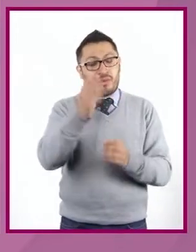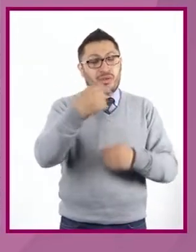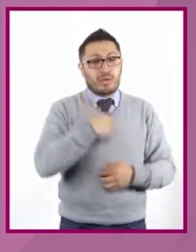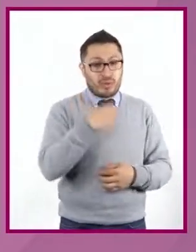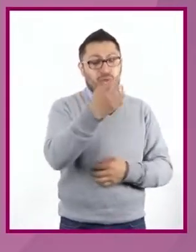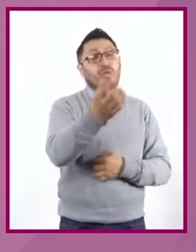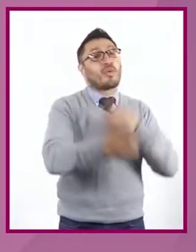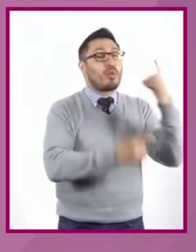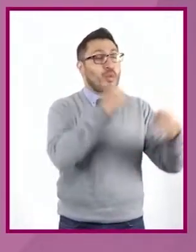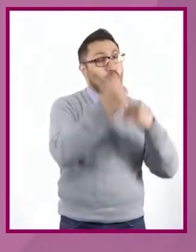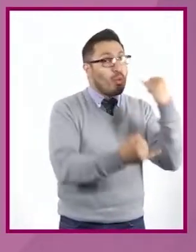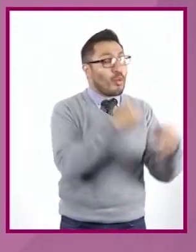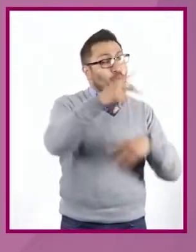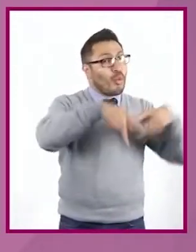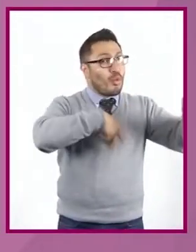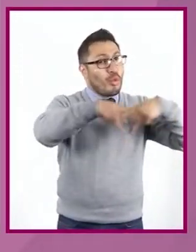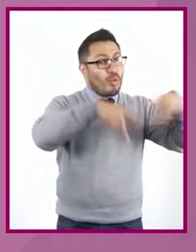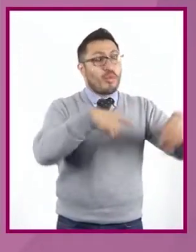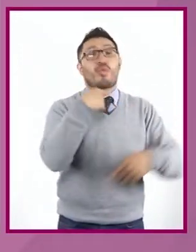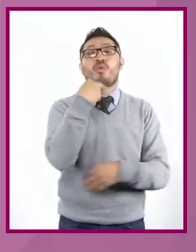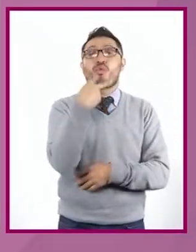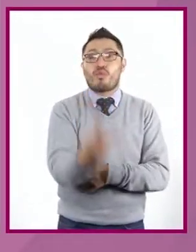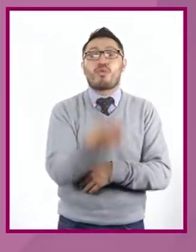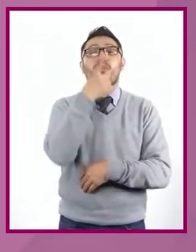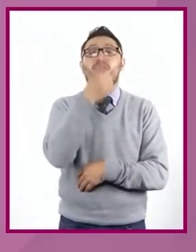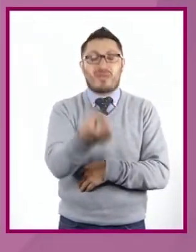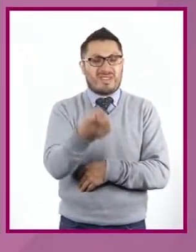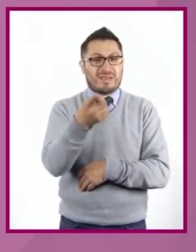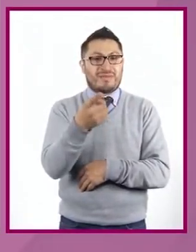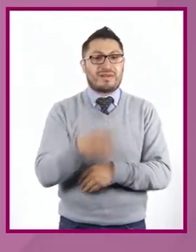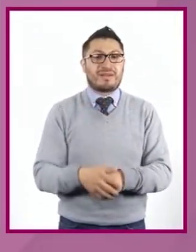juego. Barbosa, Manolete,